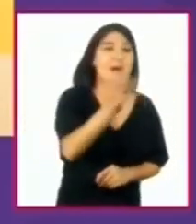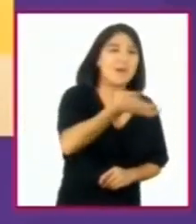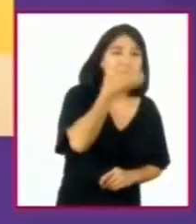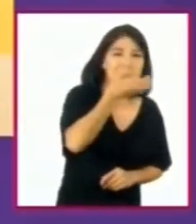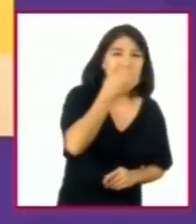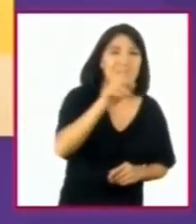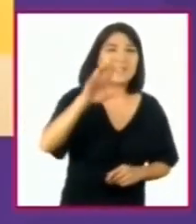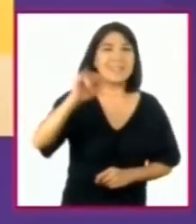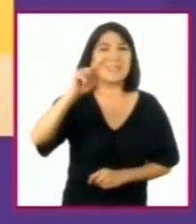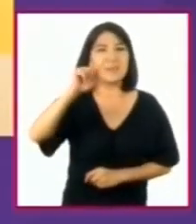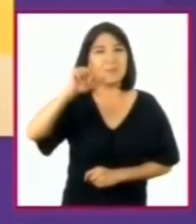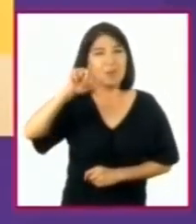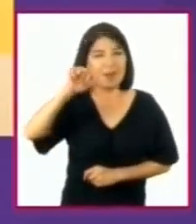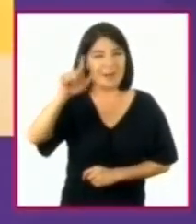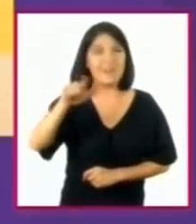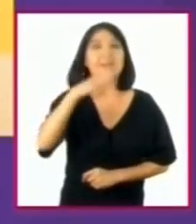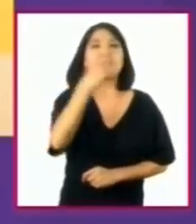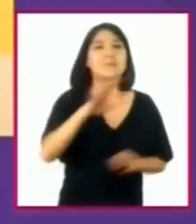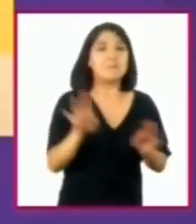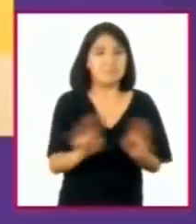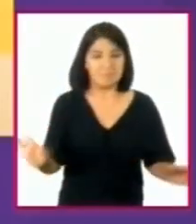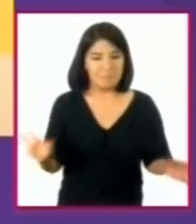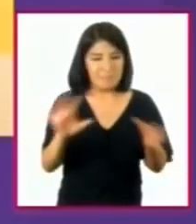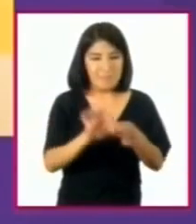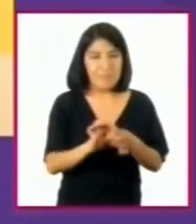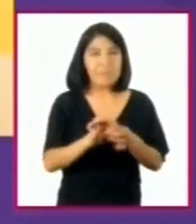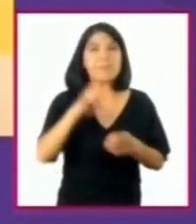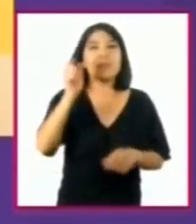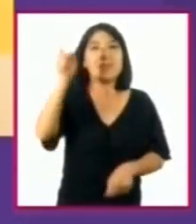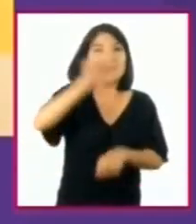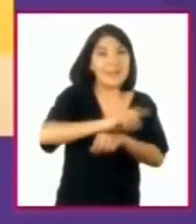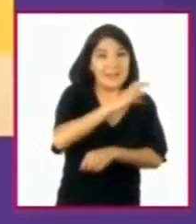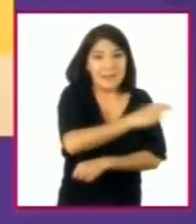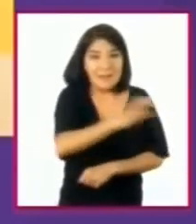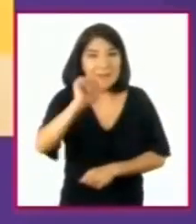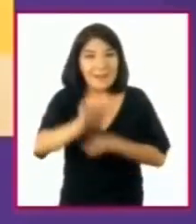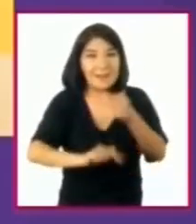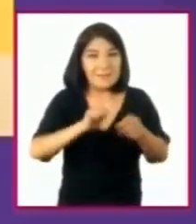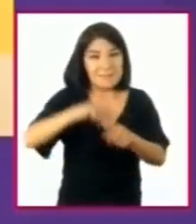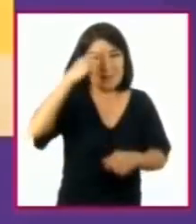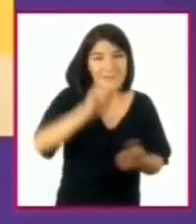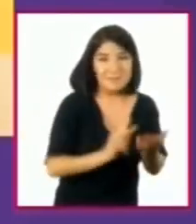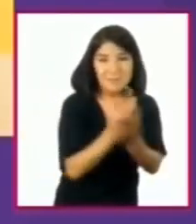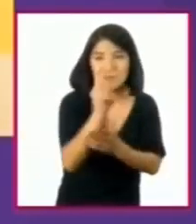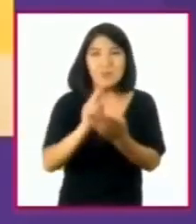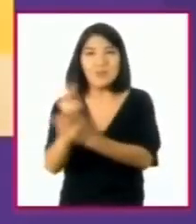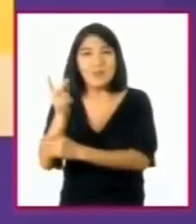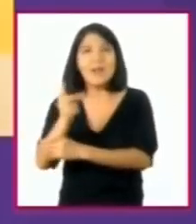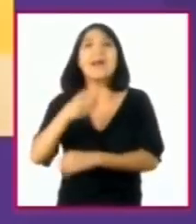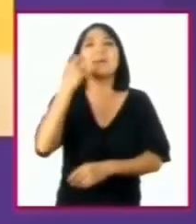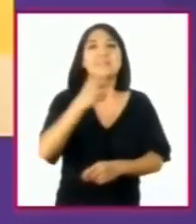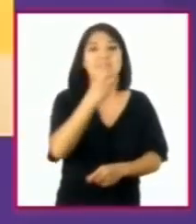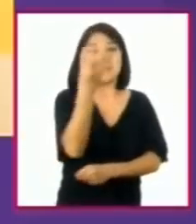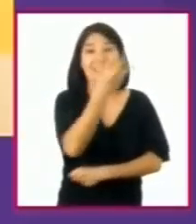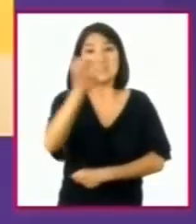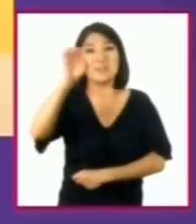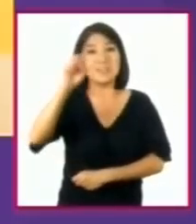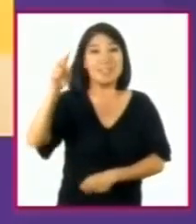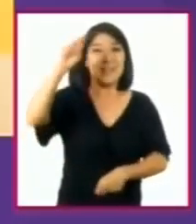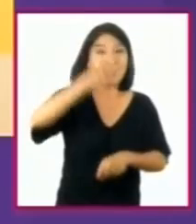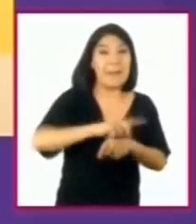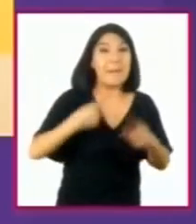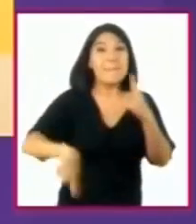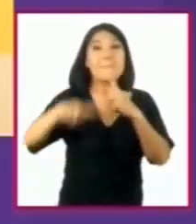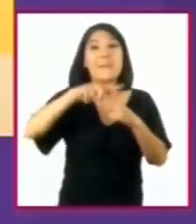el calendario solar regulaban las fechas de las cosechas. Constaba de 360 días, más 5